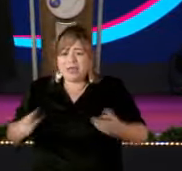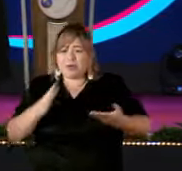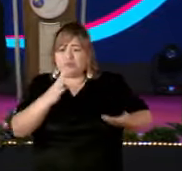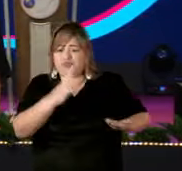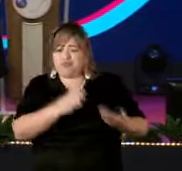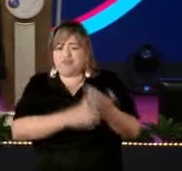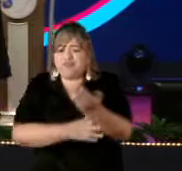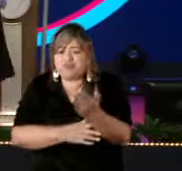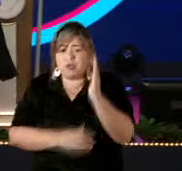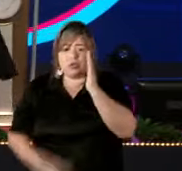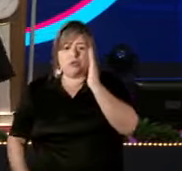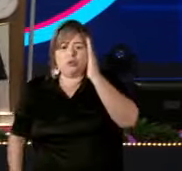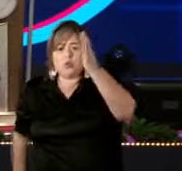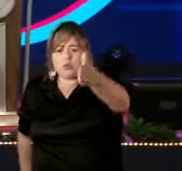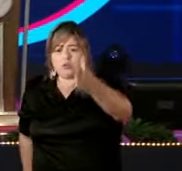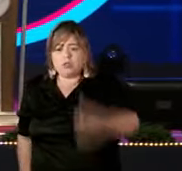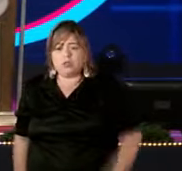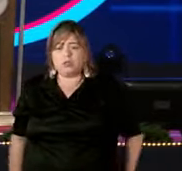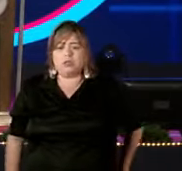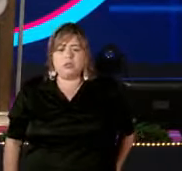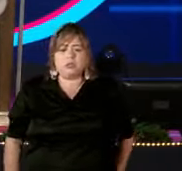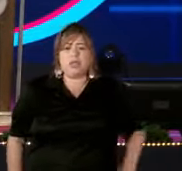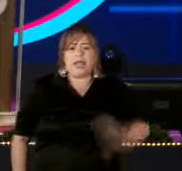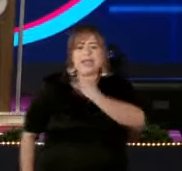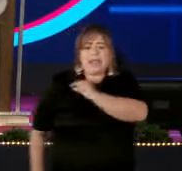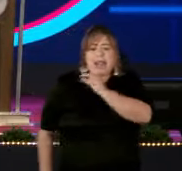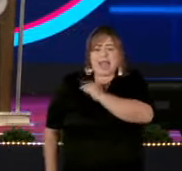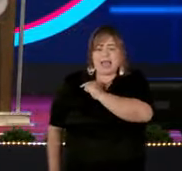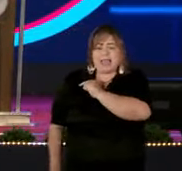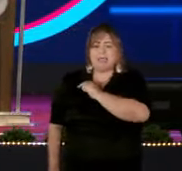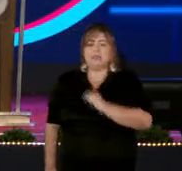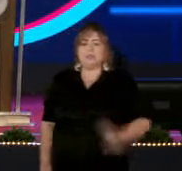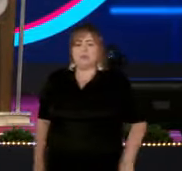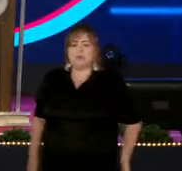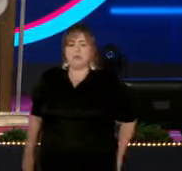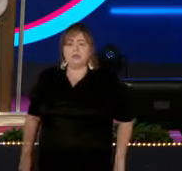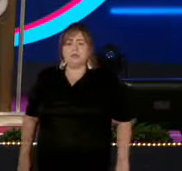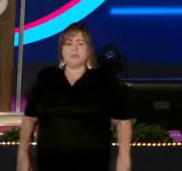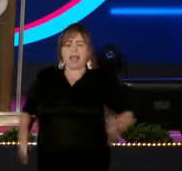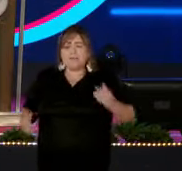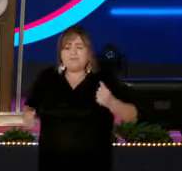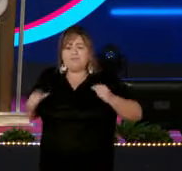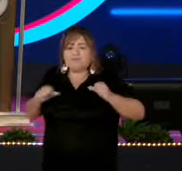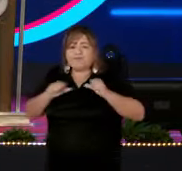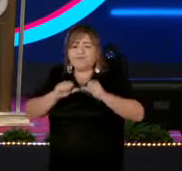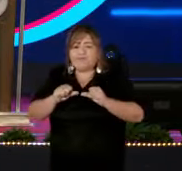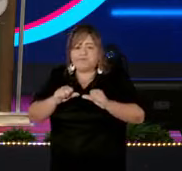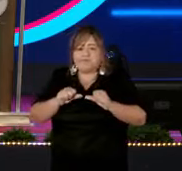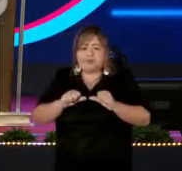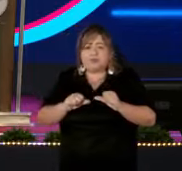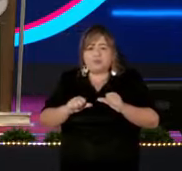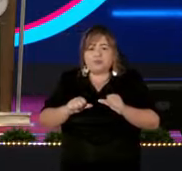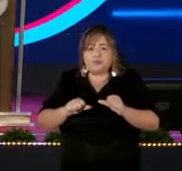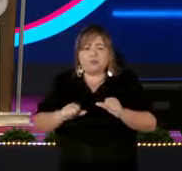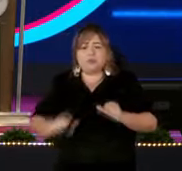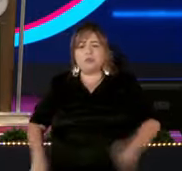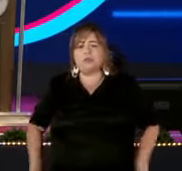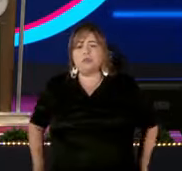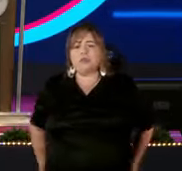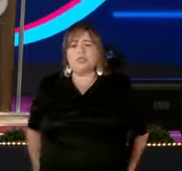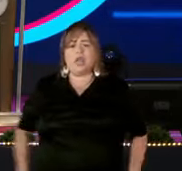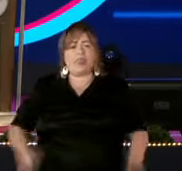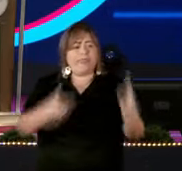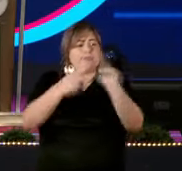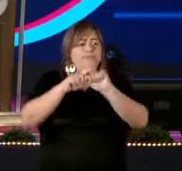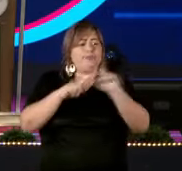lo vas a atravesar, Wanda, lo vas a atravesar, Gladys, lo vas a atravesar, Abigail Tortorella, lo vas a atravesar, querido, y Luis Miranda, lo van